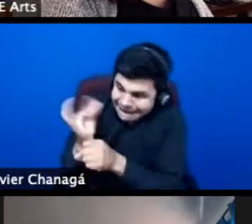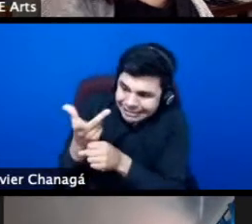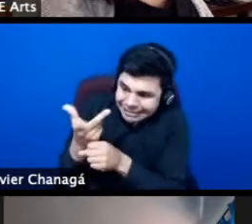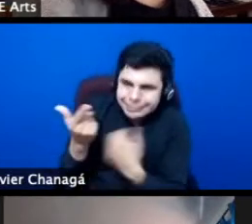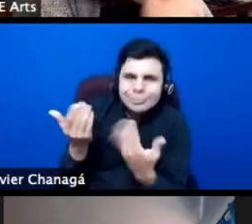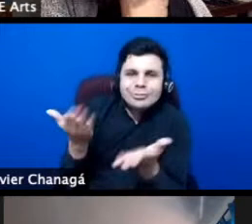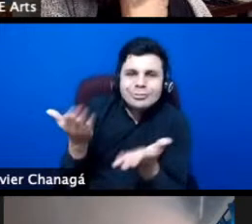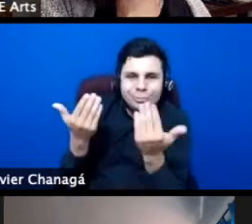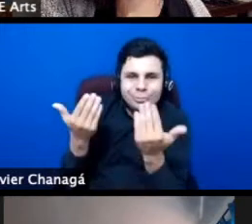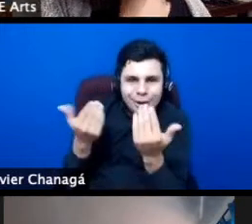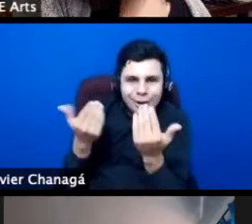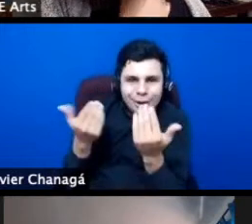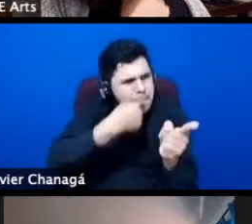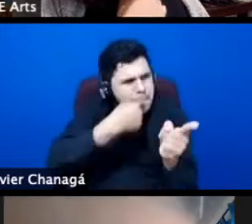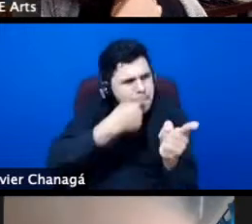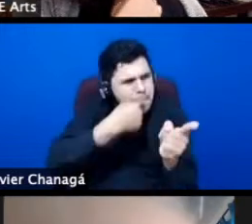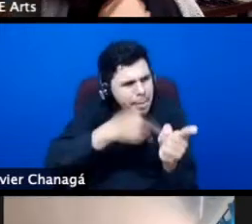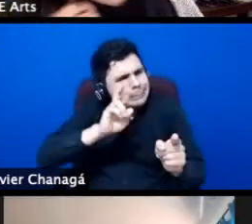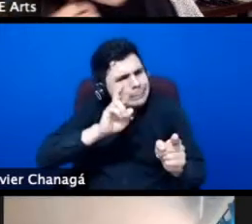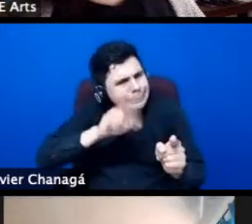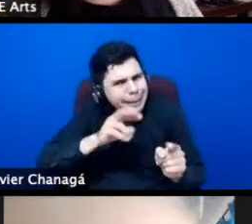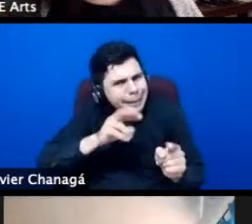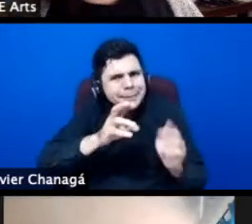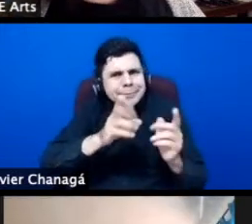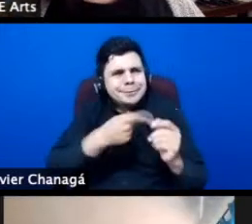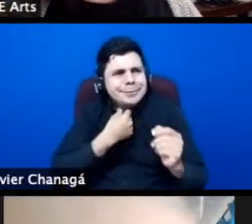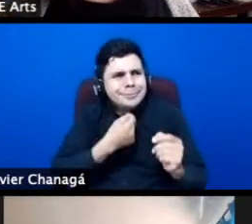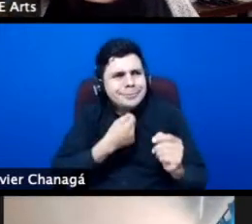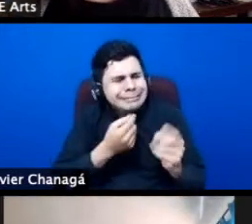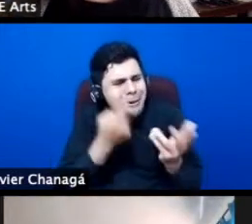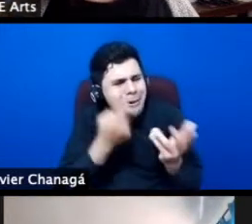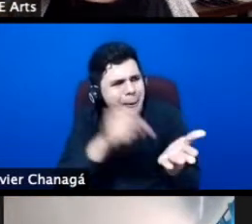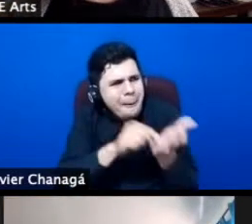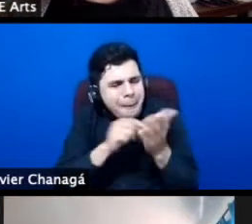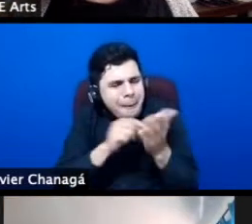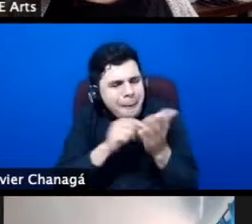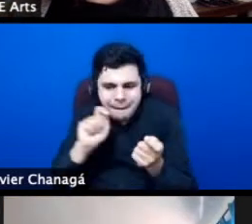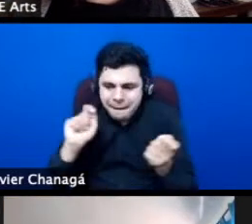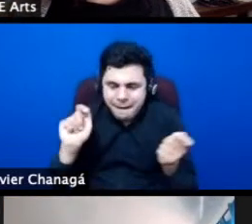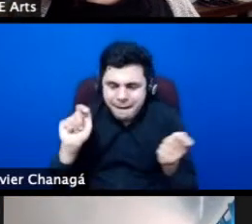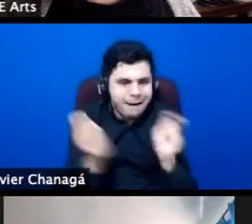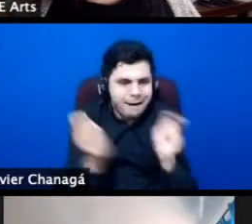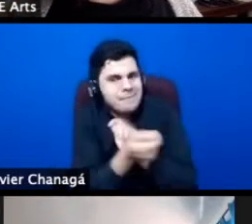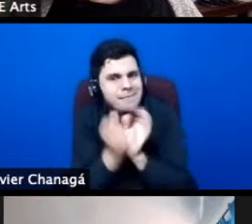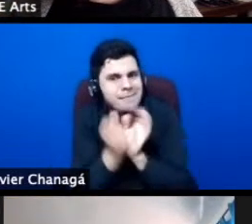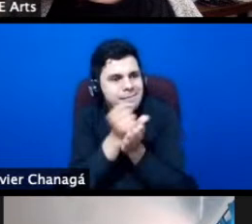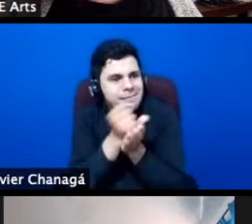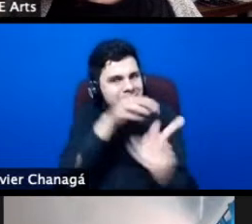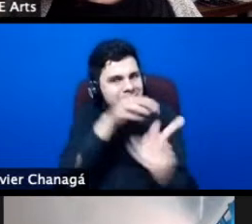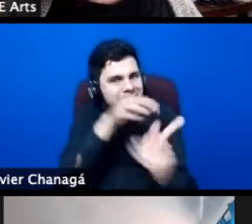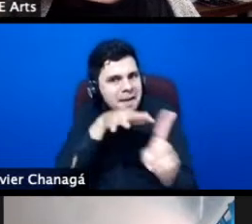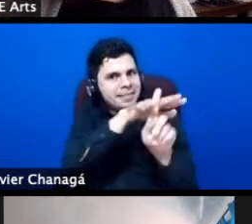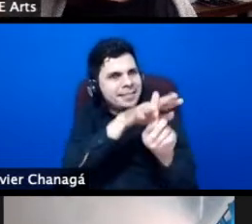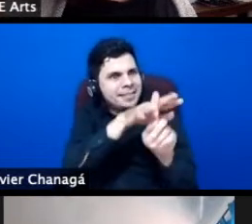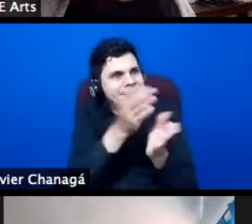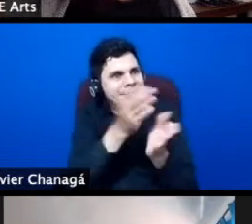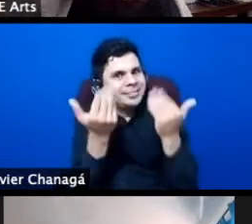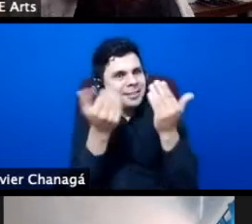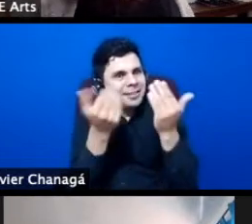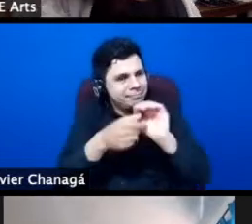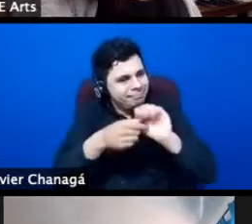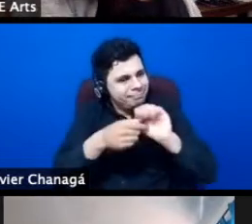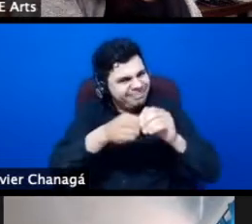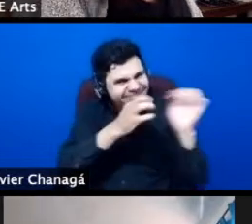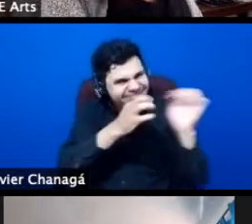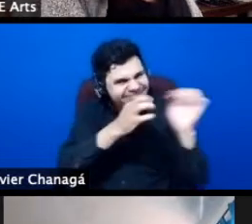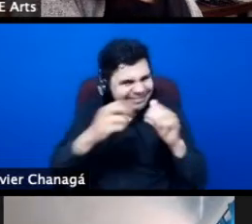y estamos generándoles unos espacios de vida y unos espacios de imaginación precisamente a estos niños, a estas niñas y a estos jóvenes,